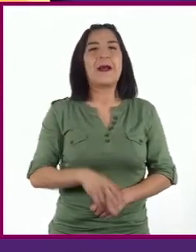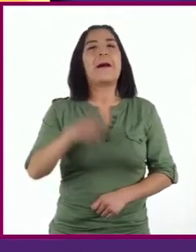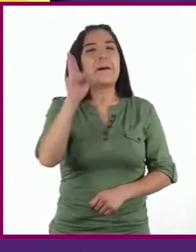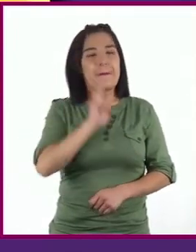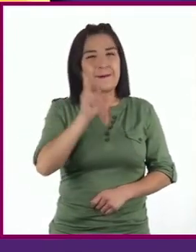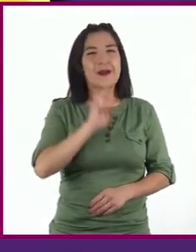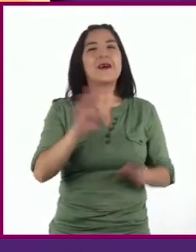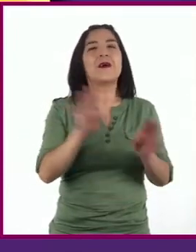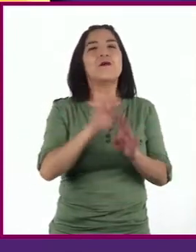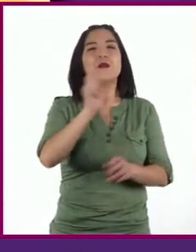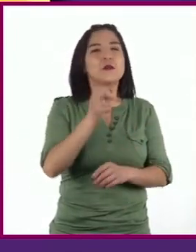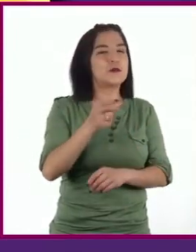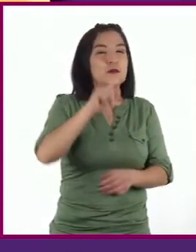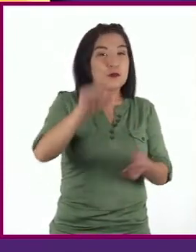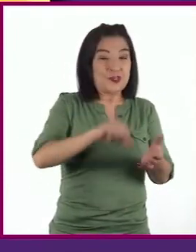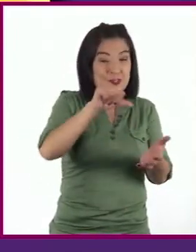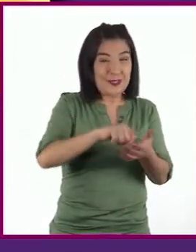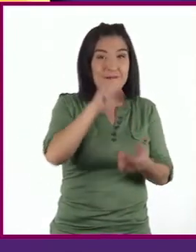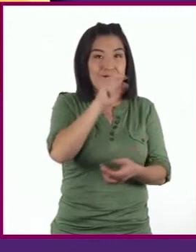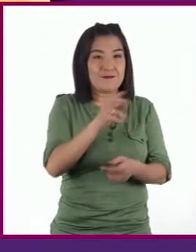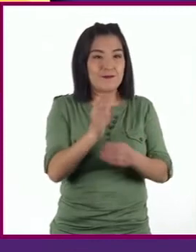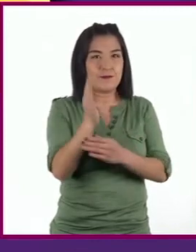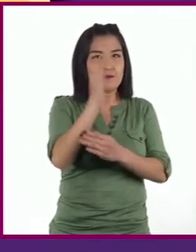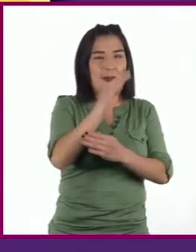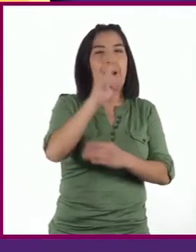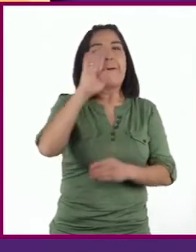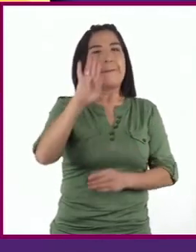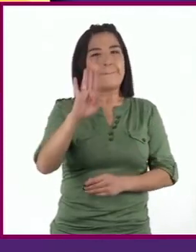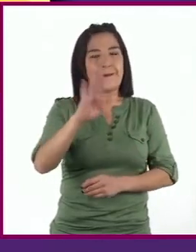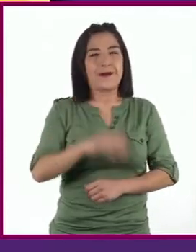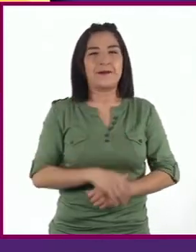a tomar como centro de rotación al vértice D.